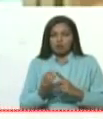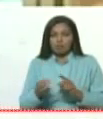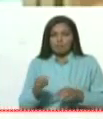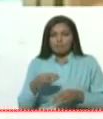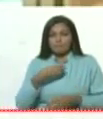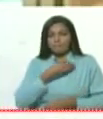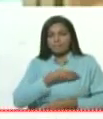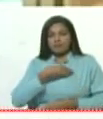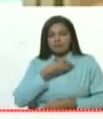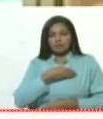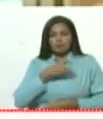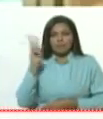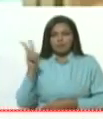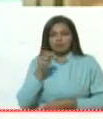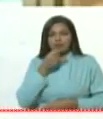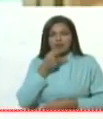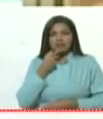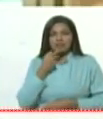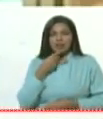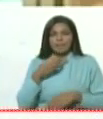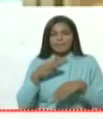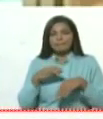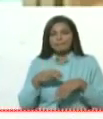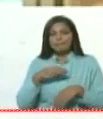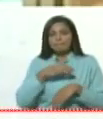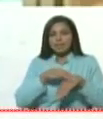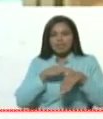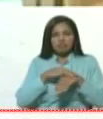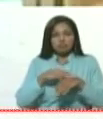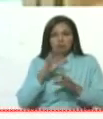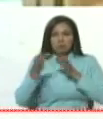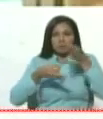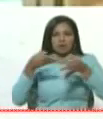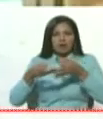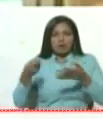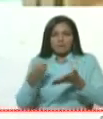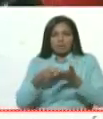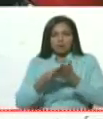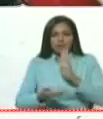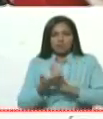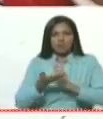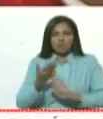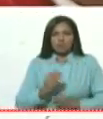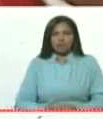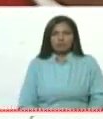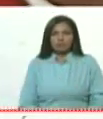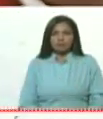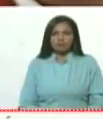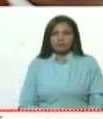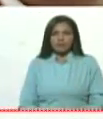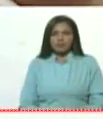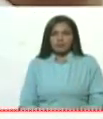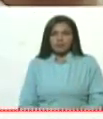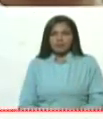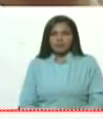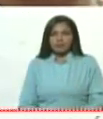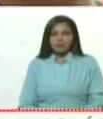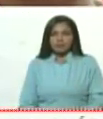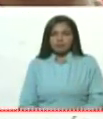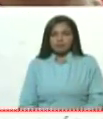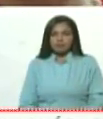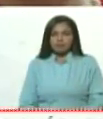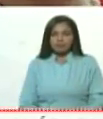misión Venezuela Bella. Ministro, por favor, coméntanos esta inversión tan importante. Sí, señor presidente, como usted bien ha